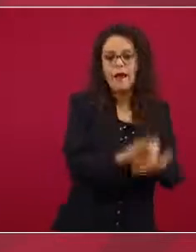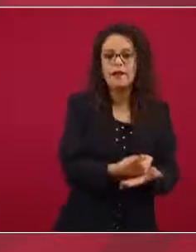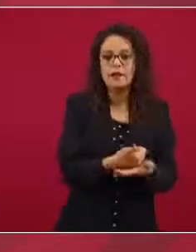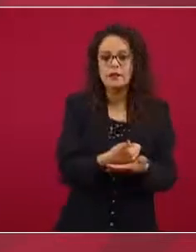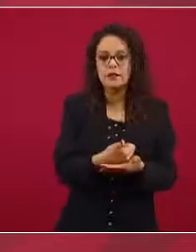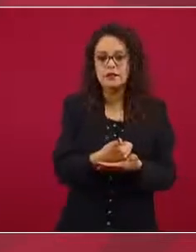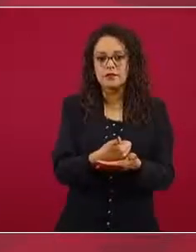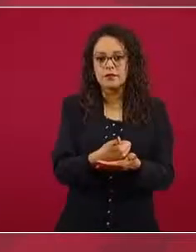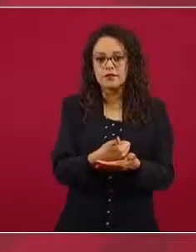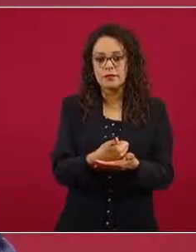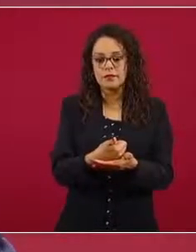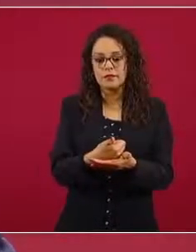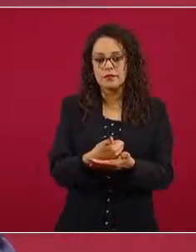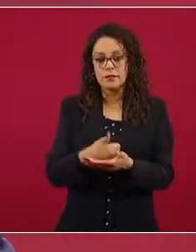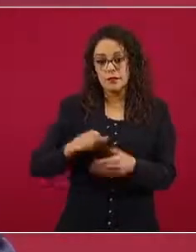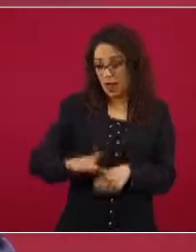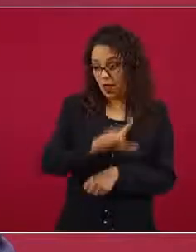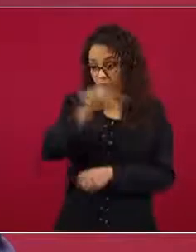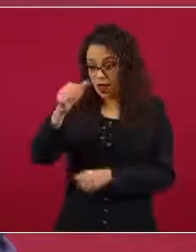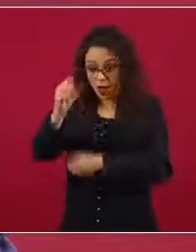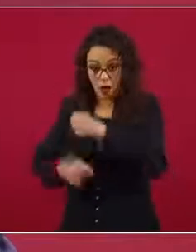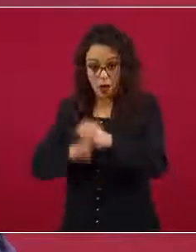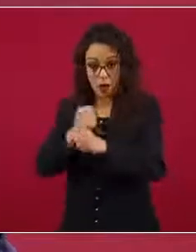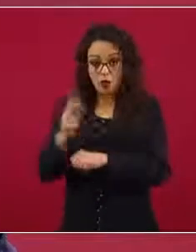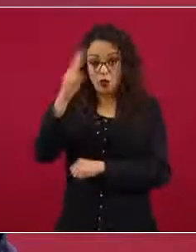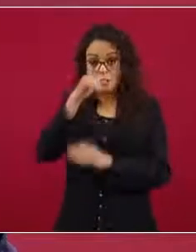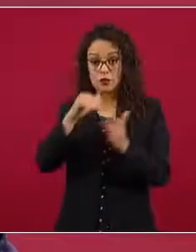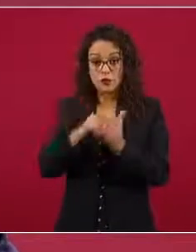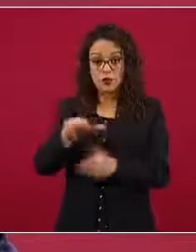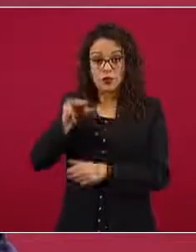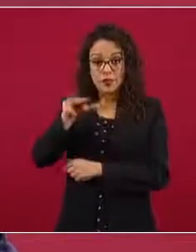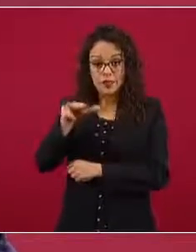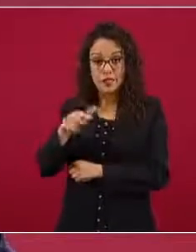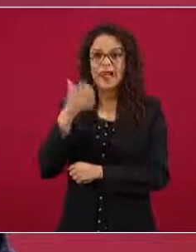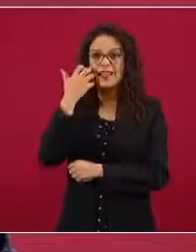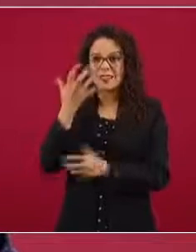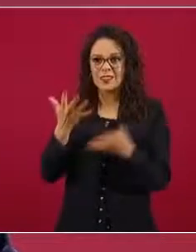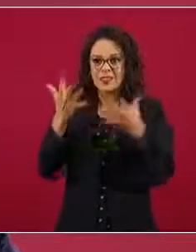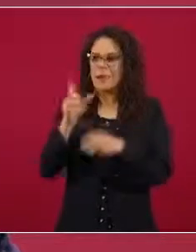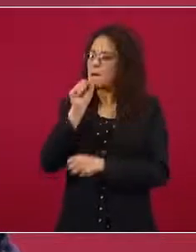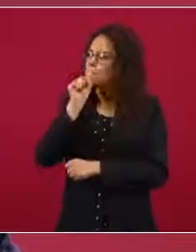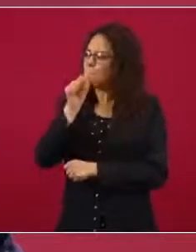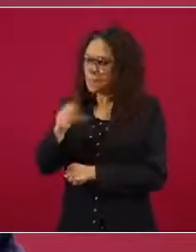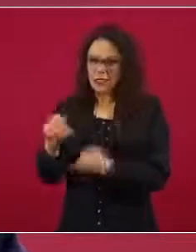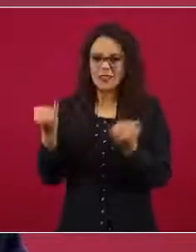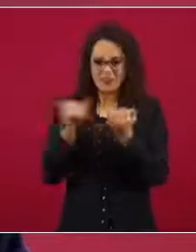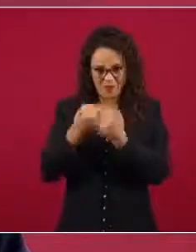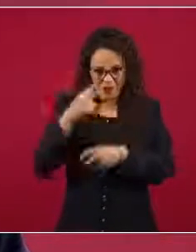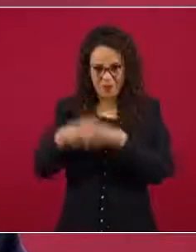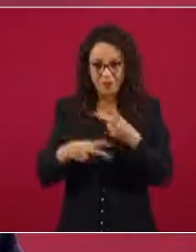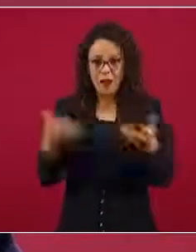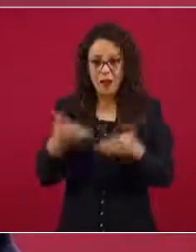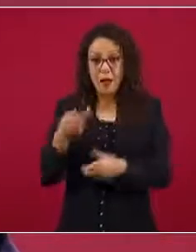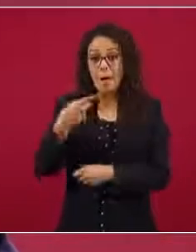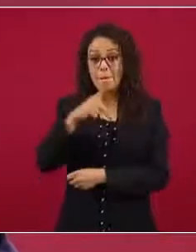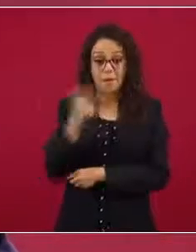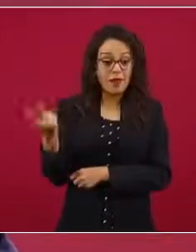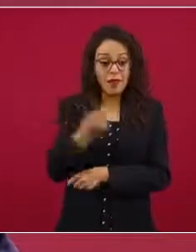Y en el 18, pues buscaron hacer lo mismo. Afortunadamente no se pusieron de